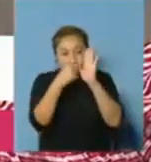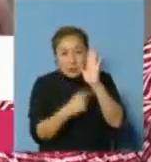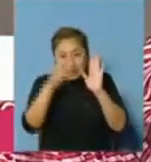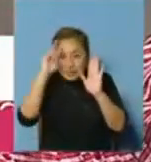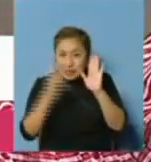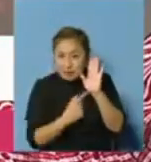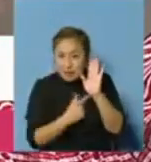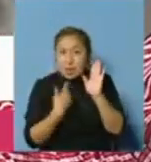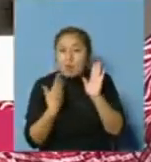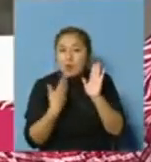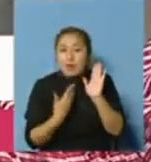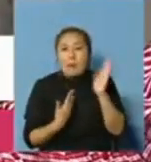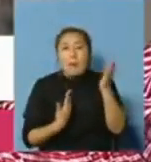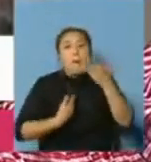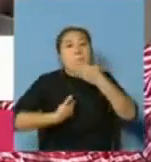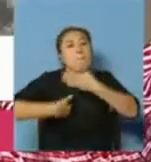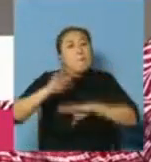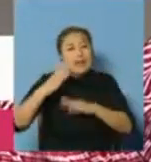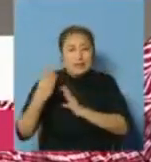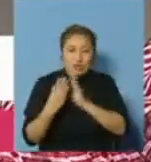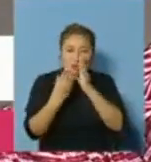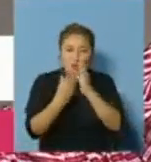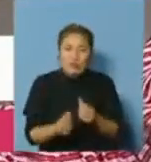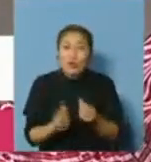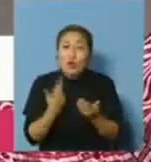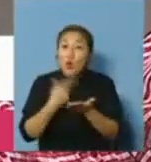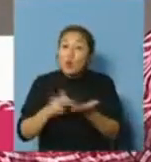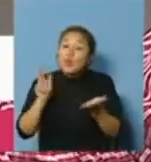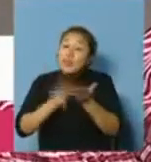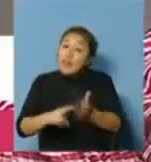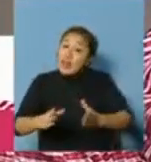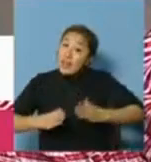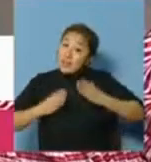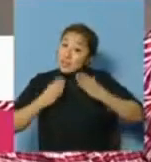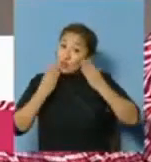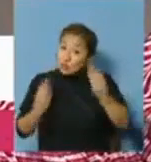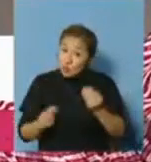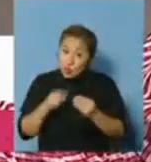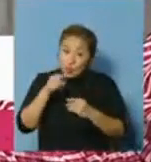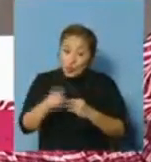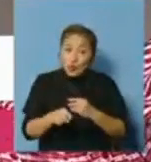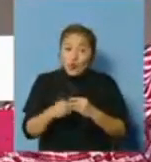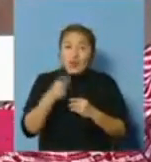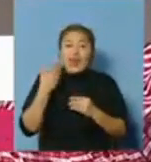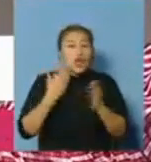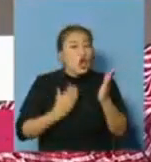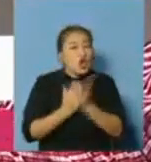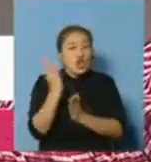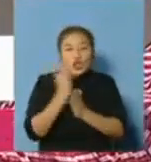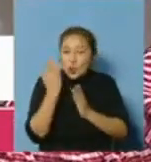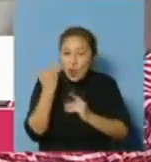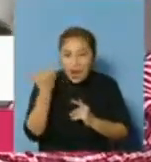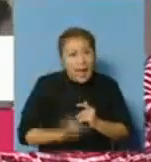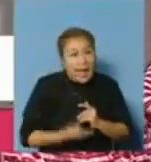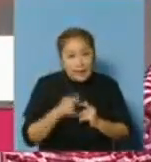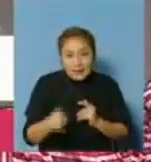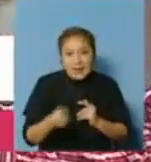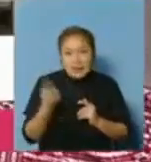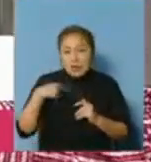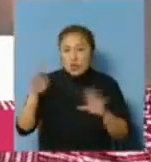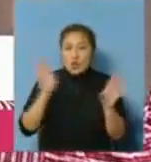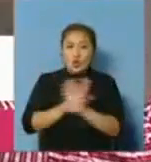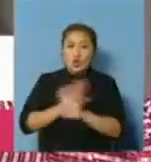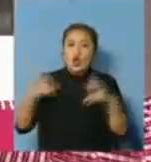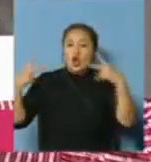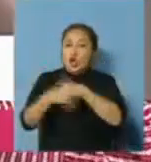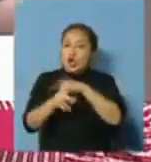poder tener mayor beneficio repito el beneficio va a seguir existiendo porque si no van a decir que